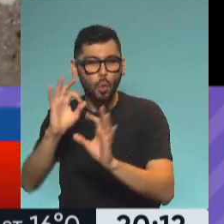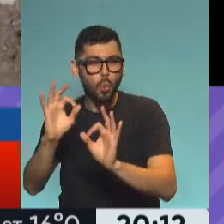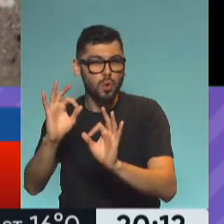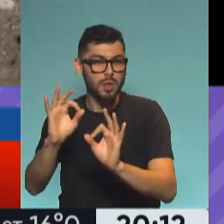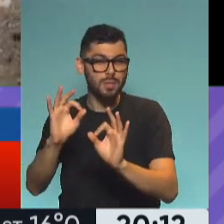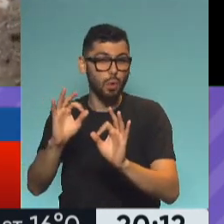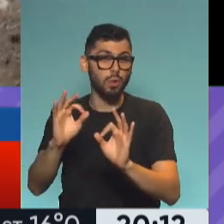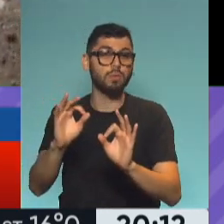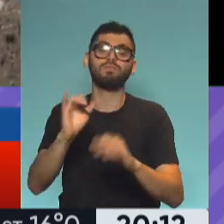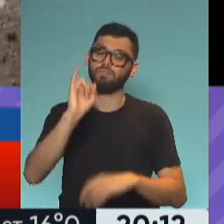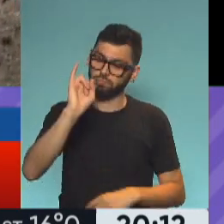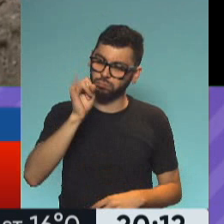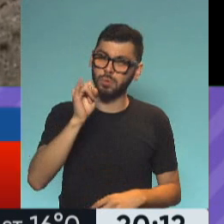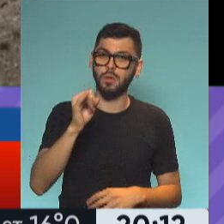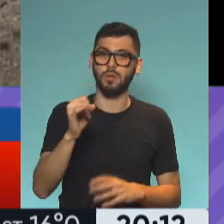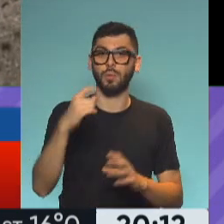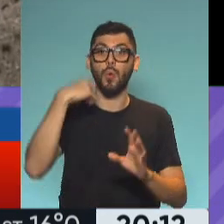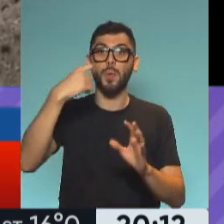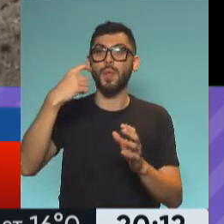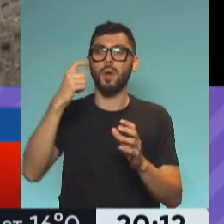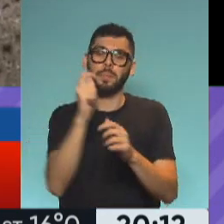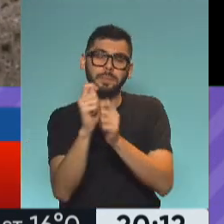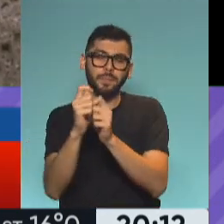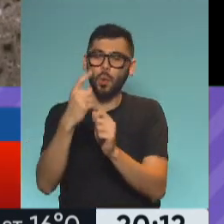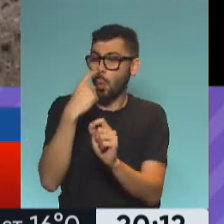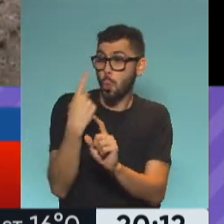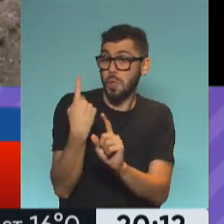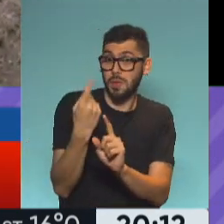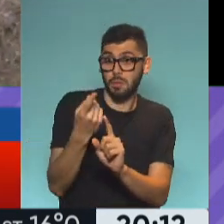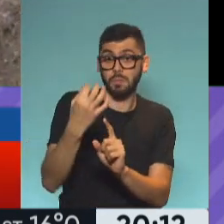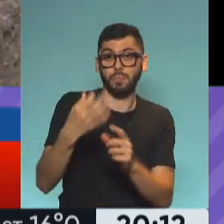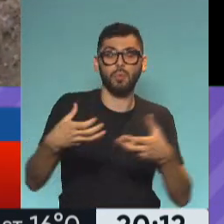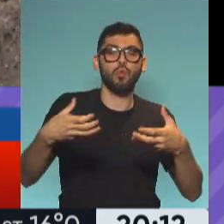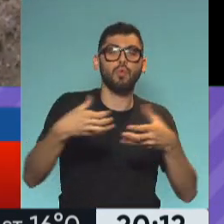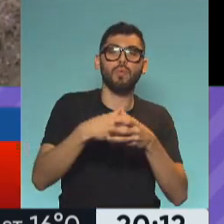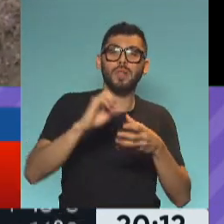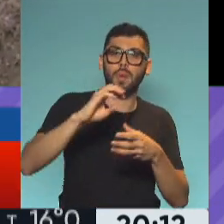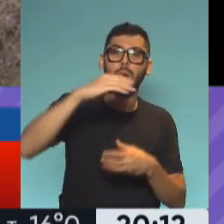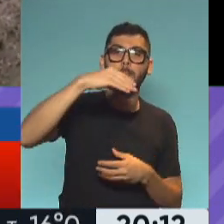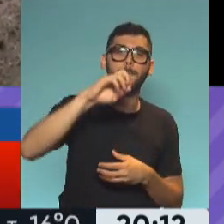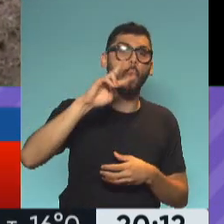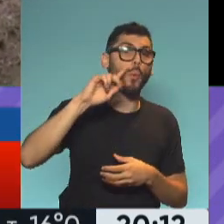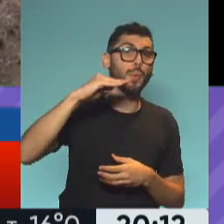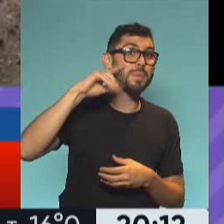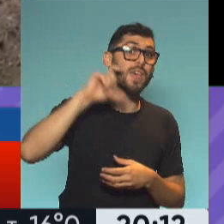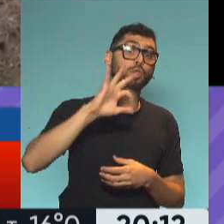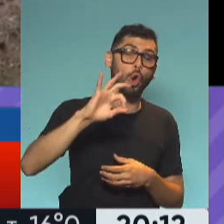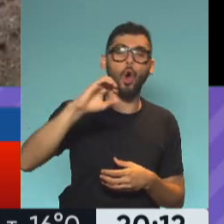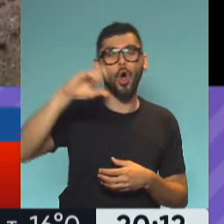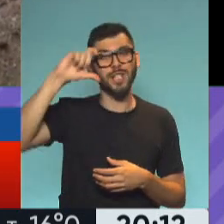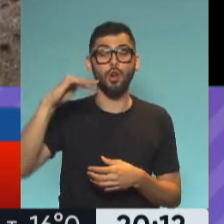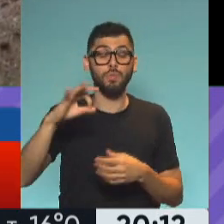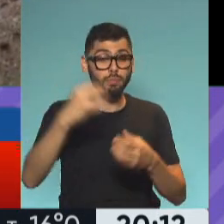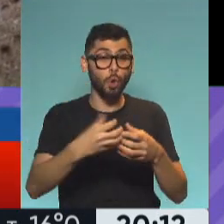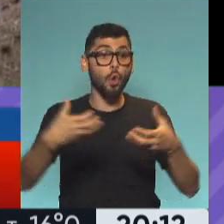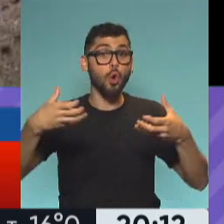donde efectivamente uno de los últimos vídeos gandia está del movimiento ciudadano cuando un grupo de hombres y es el acciones de este grupo de